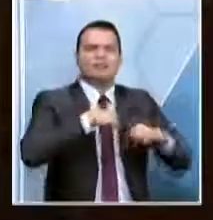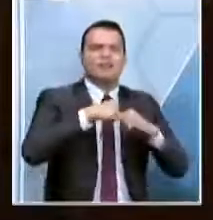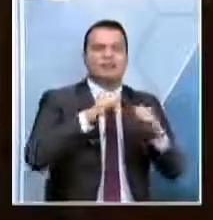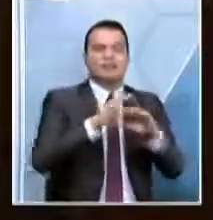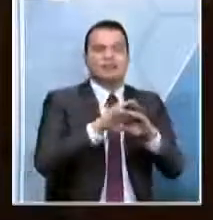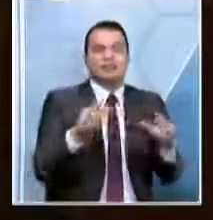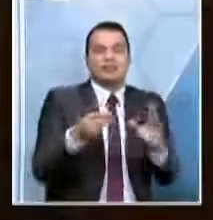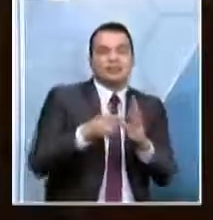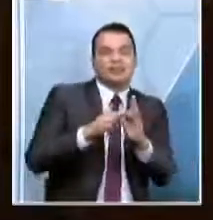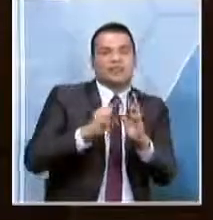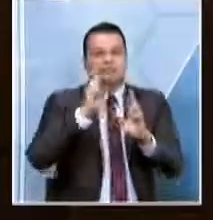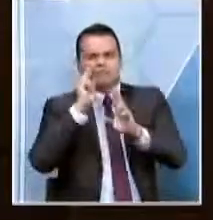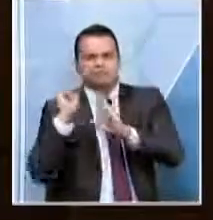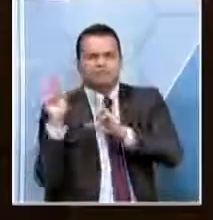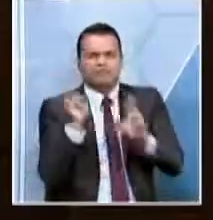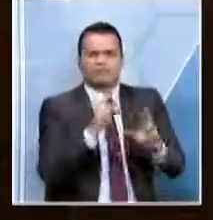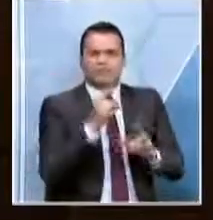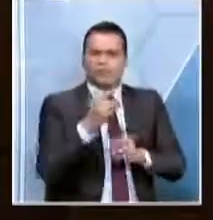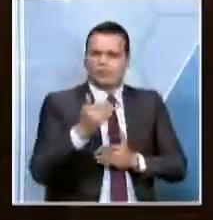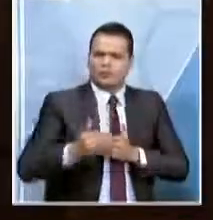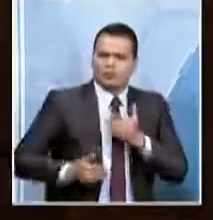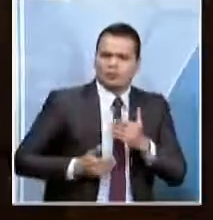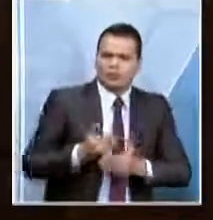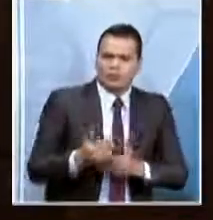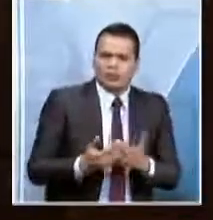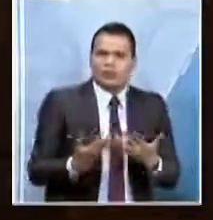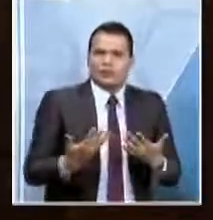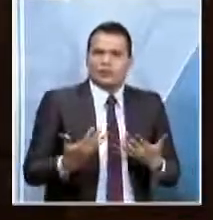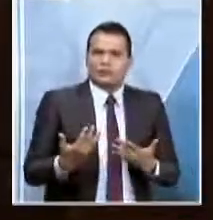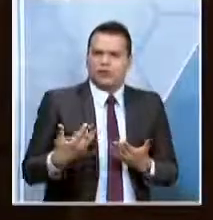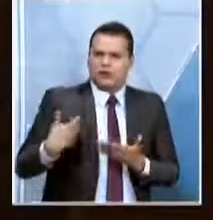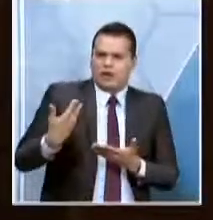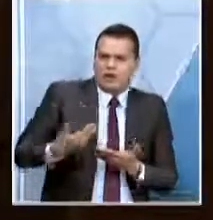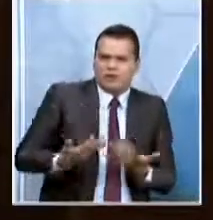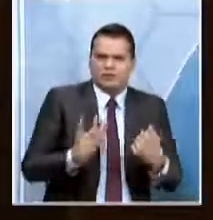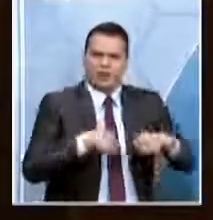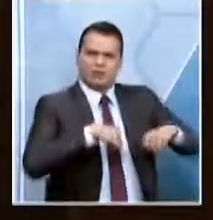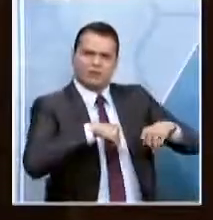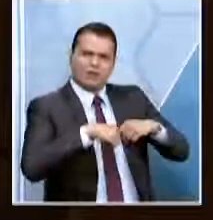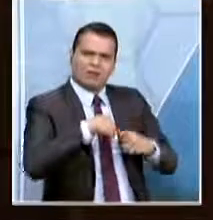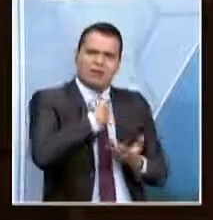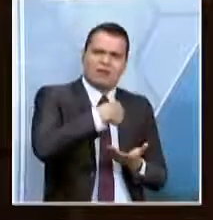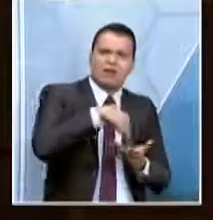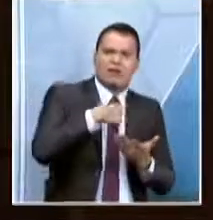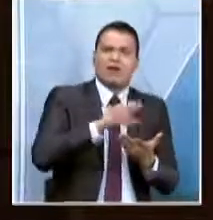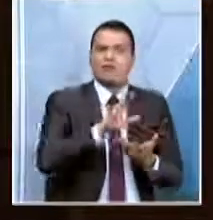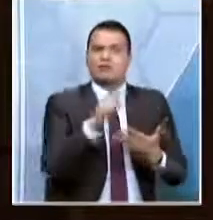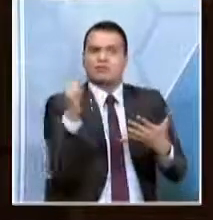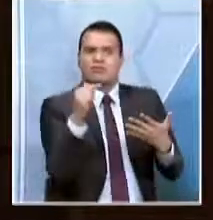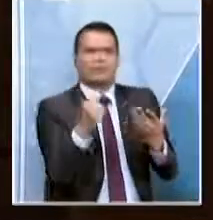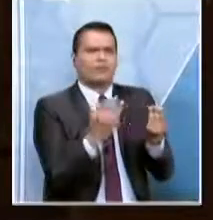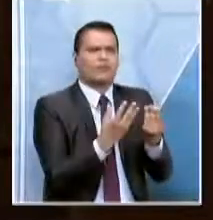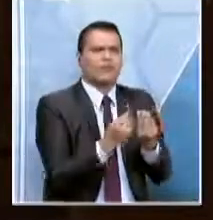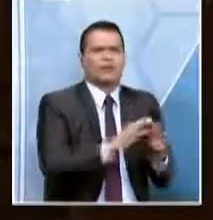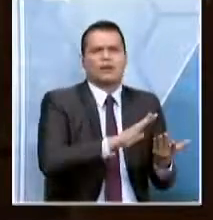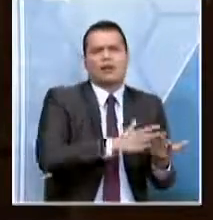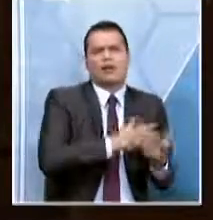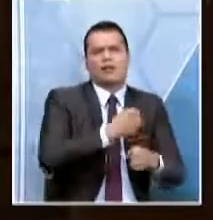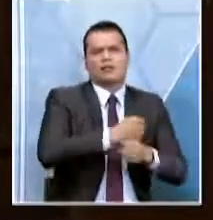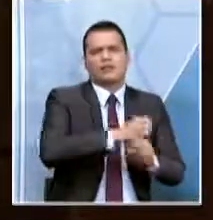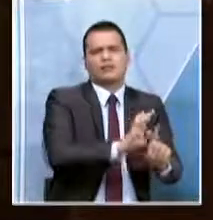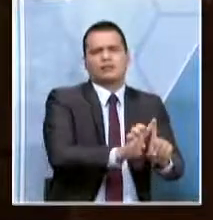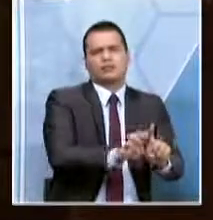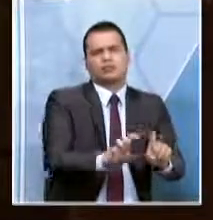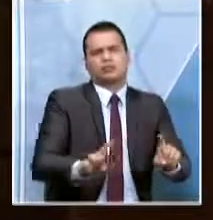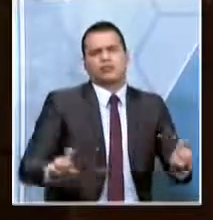trayectoria, a toda una memoria de lo que significa este complejo para los bailarines, para las orquestas, para la gente del vestuario, para los que